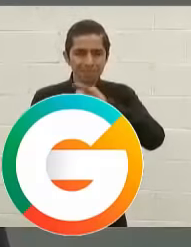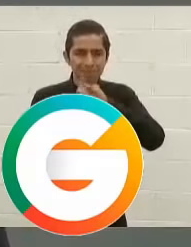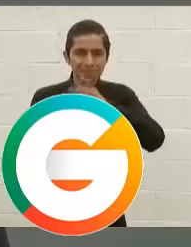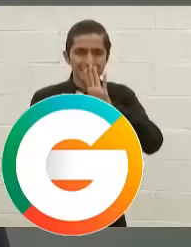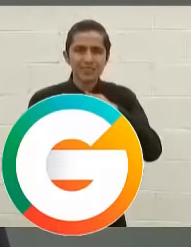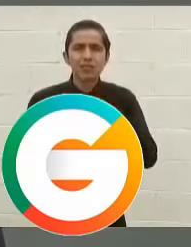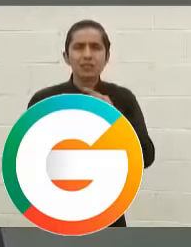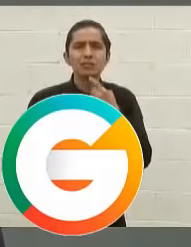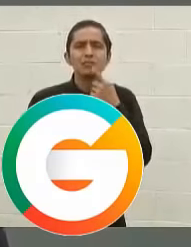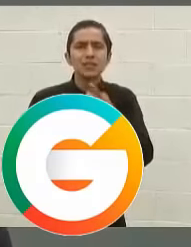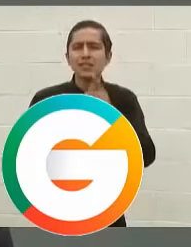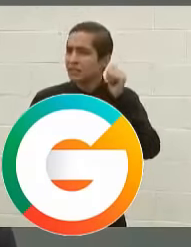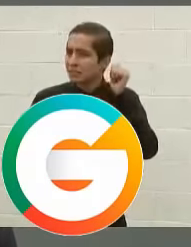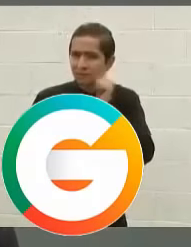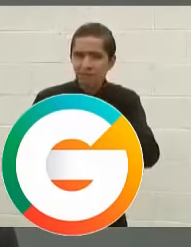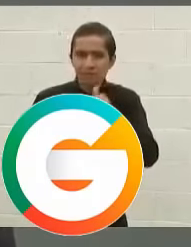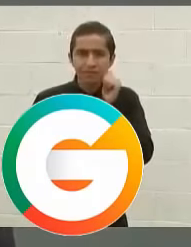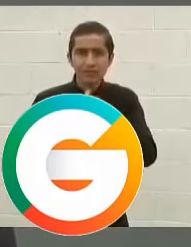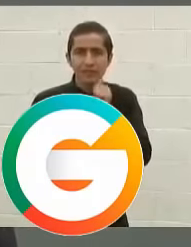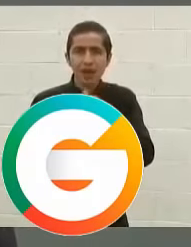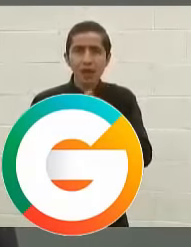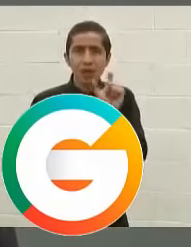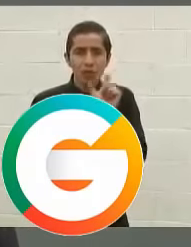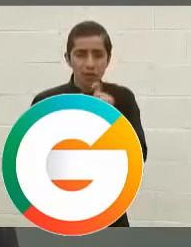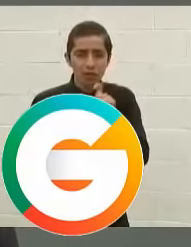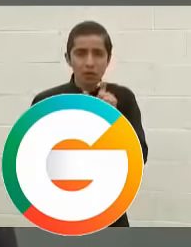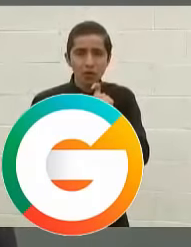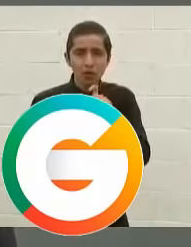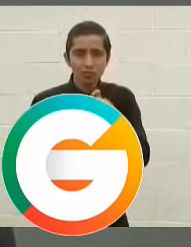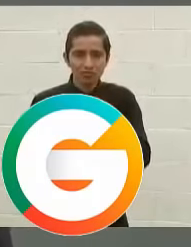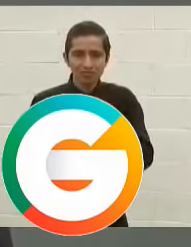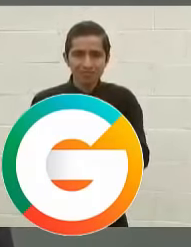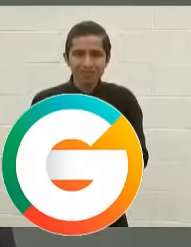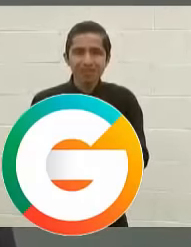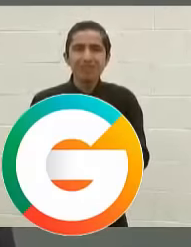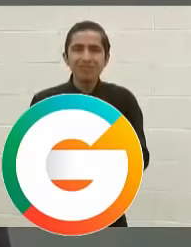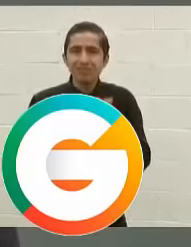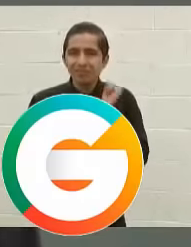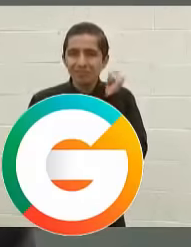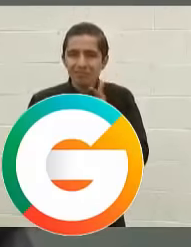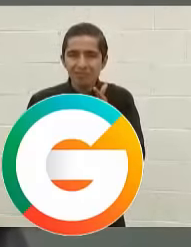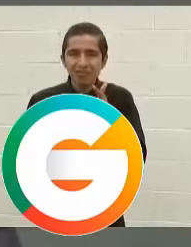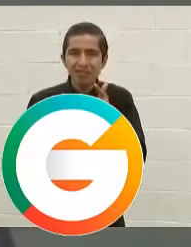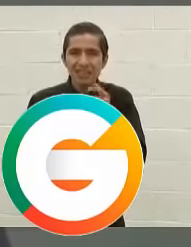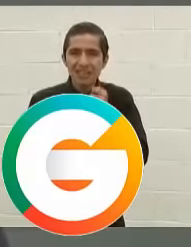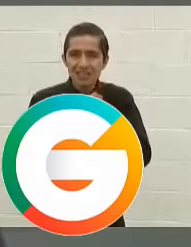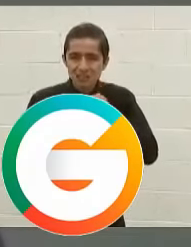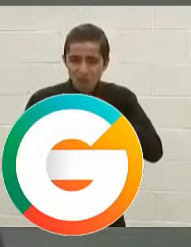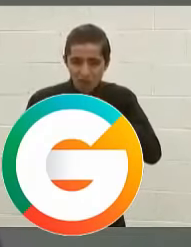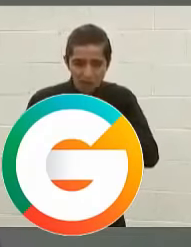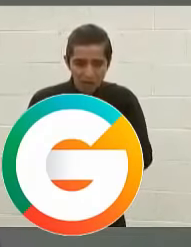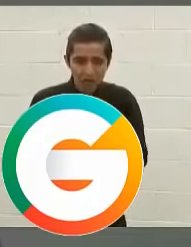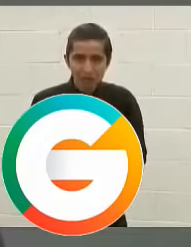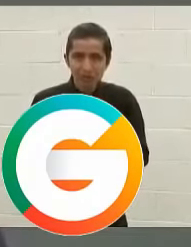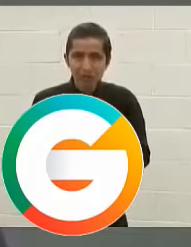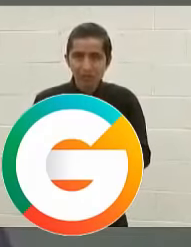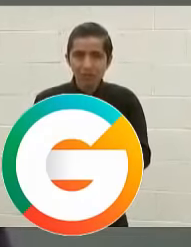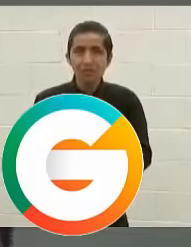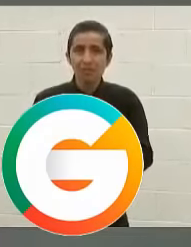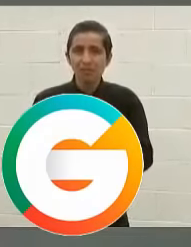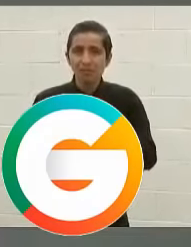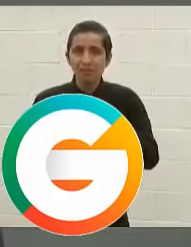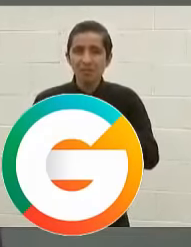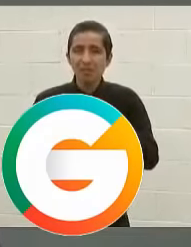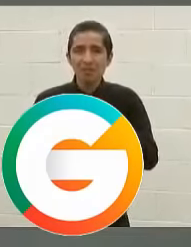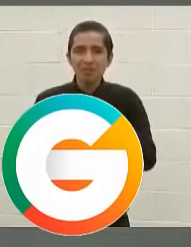Primeramente, siempre que se registra alguna información que ponga en